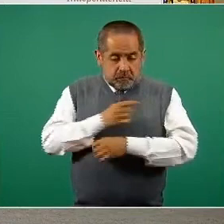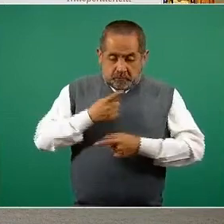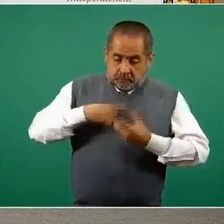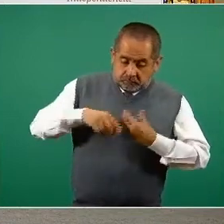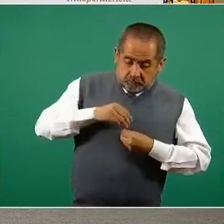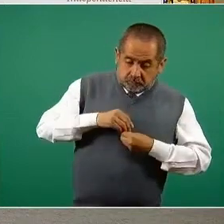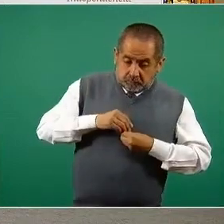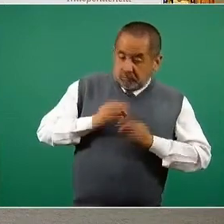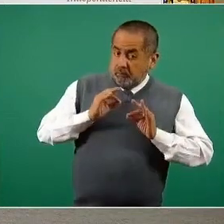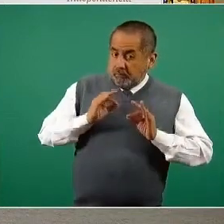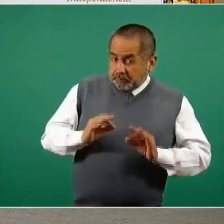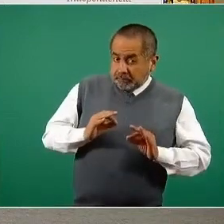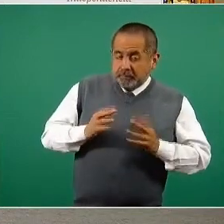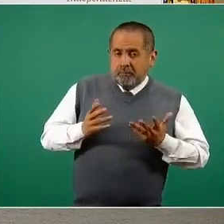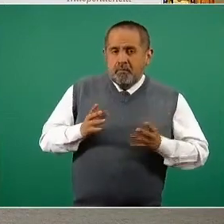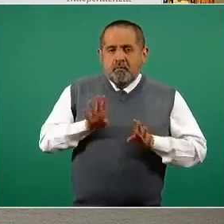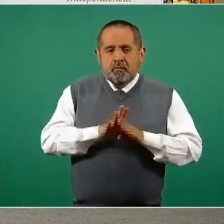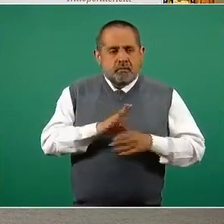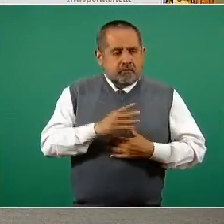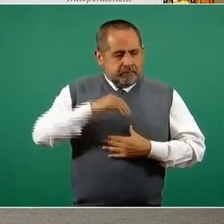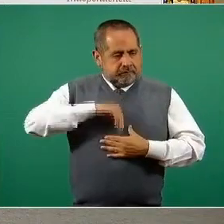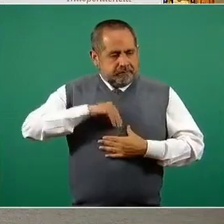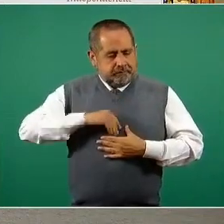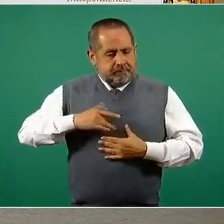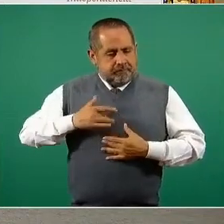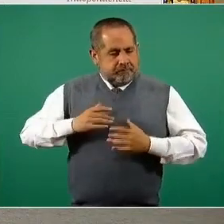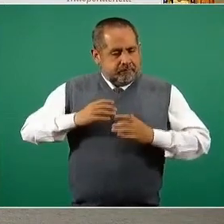produciendo el organismo vivo, en este caso de las